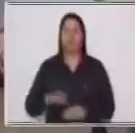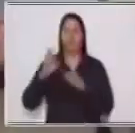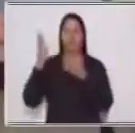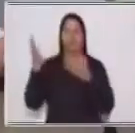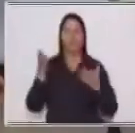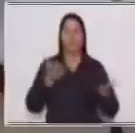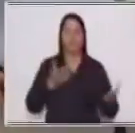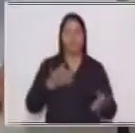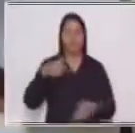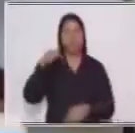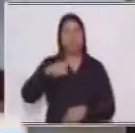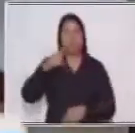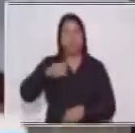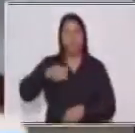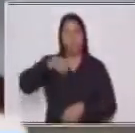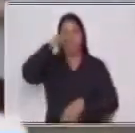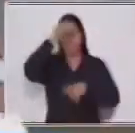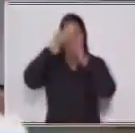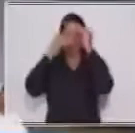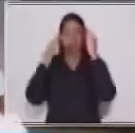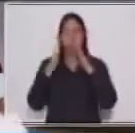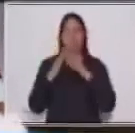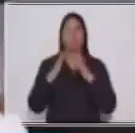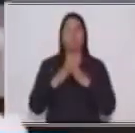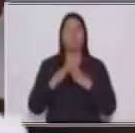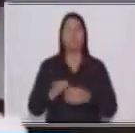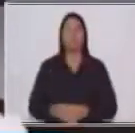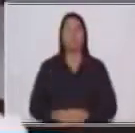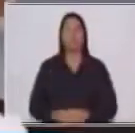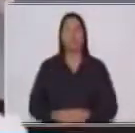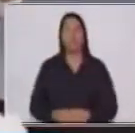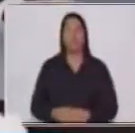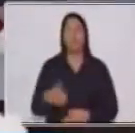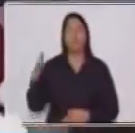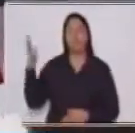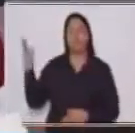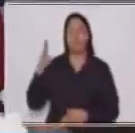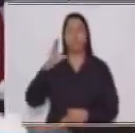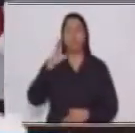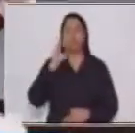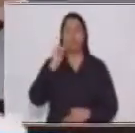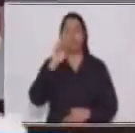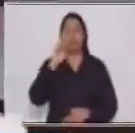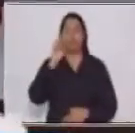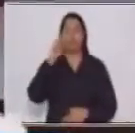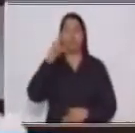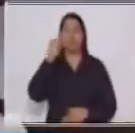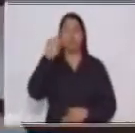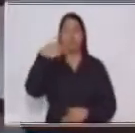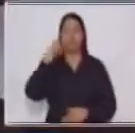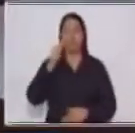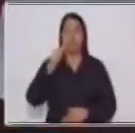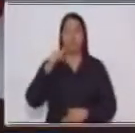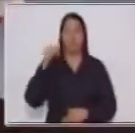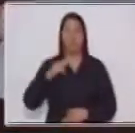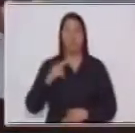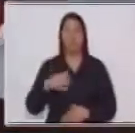Bienvenido a este espacio educativo Aprendo en Casa. Soy Carolina Espósito y en esta